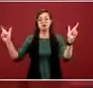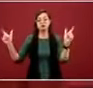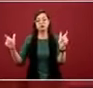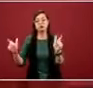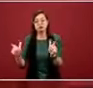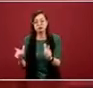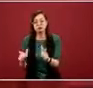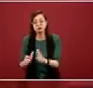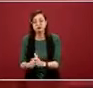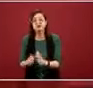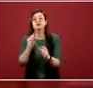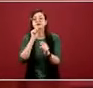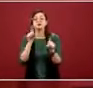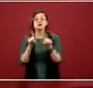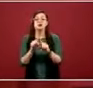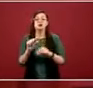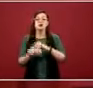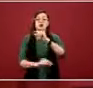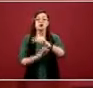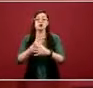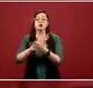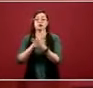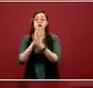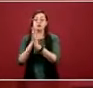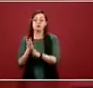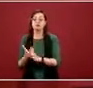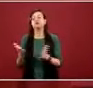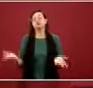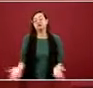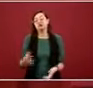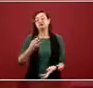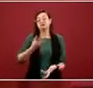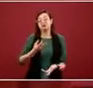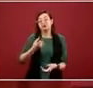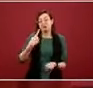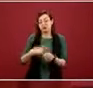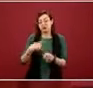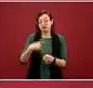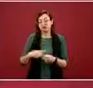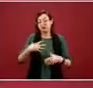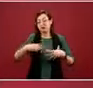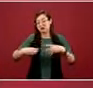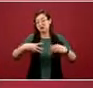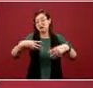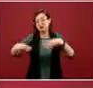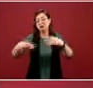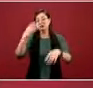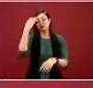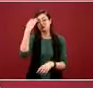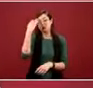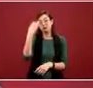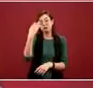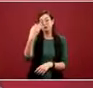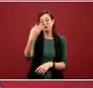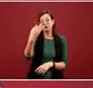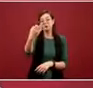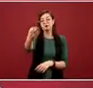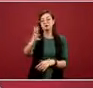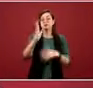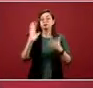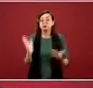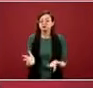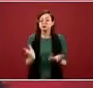también progresivamente. Hemos dicho, preparémonos para una epidemia larga, porque si tenemos éxito en retardar